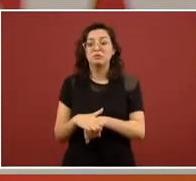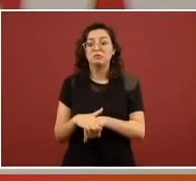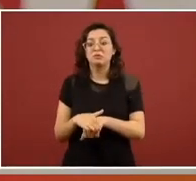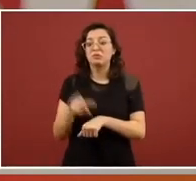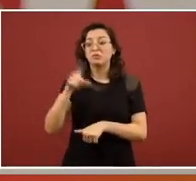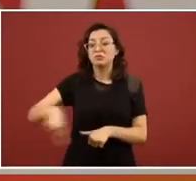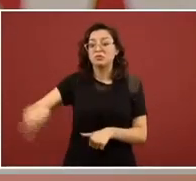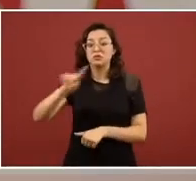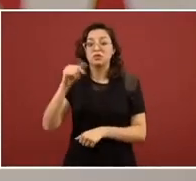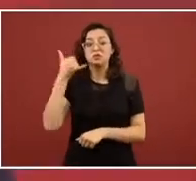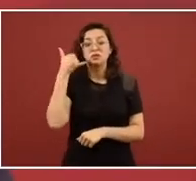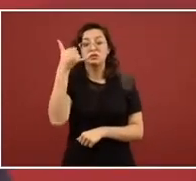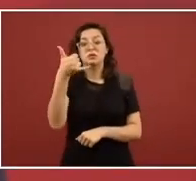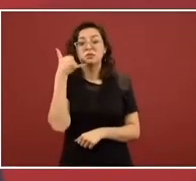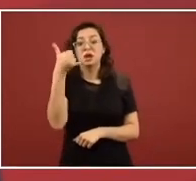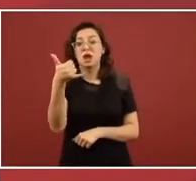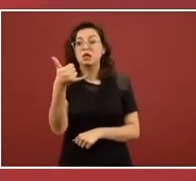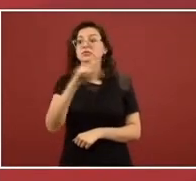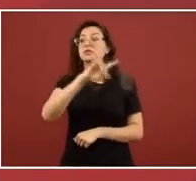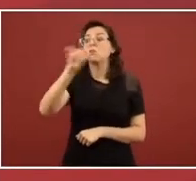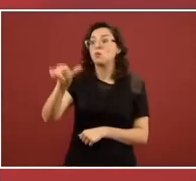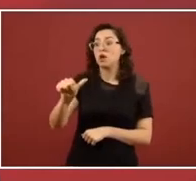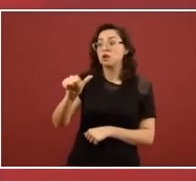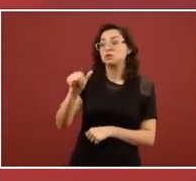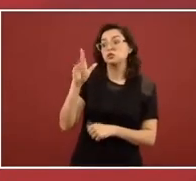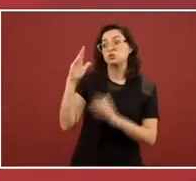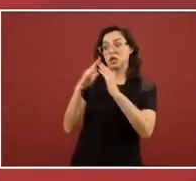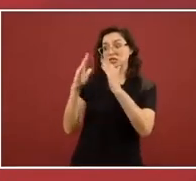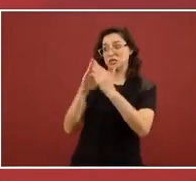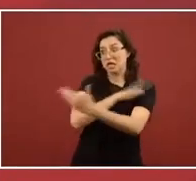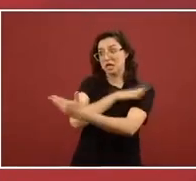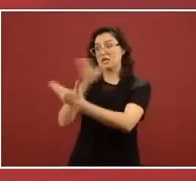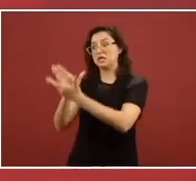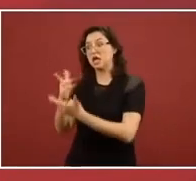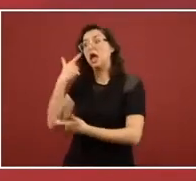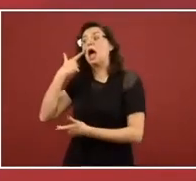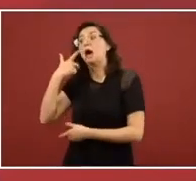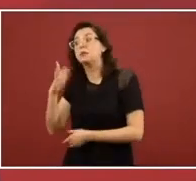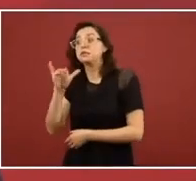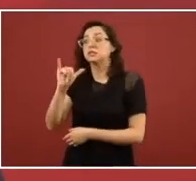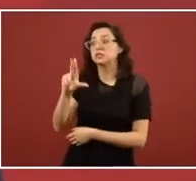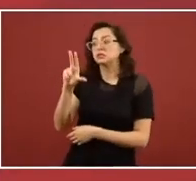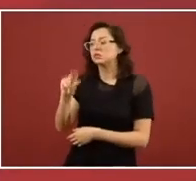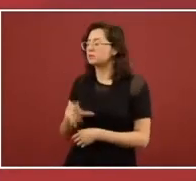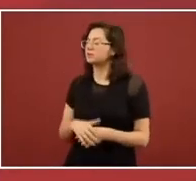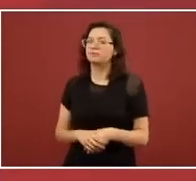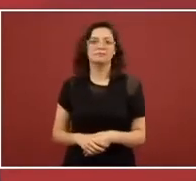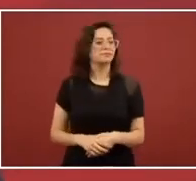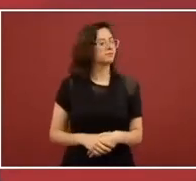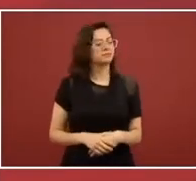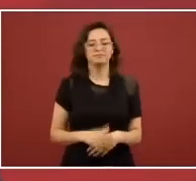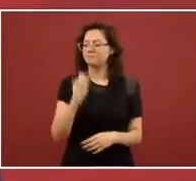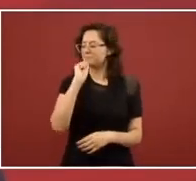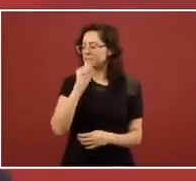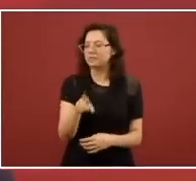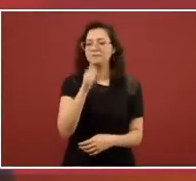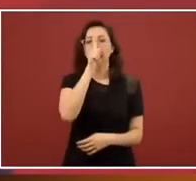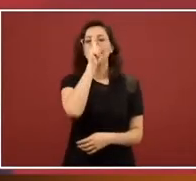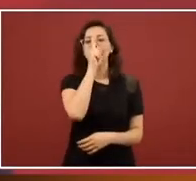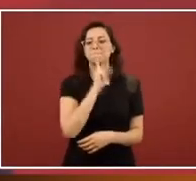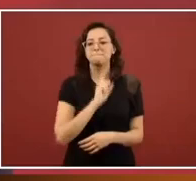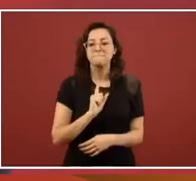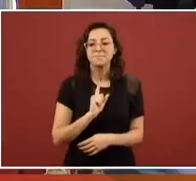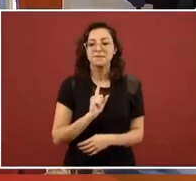llamaran al teléfono y esperaran que fuera alguien a tomarles una muestra para diagnóstico. Falso. Esta información que originalmente la